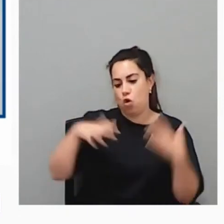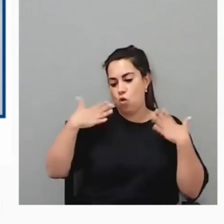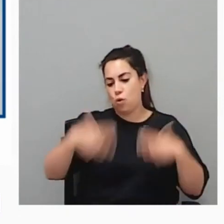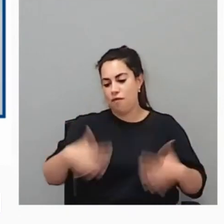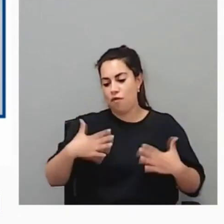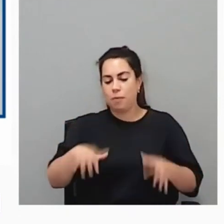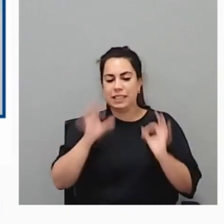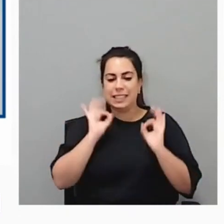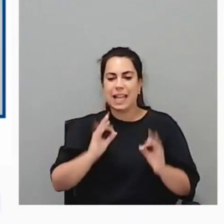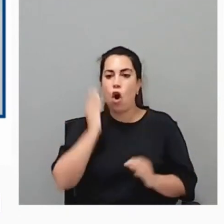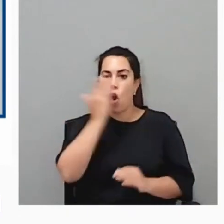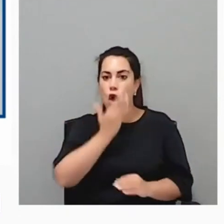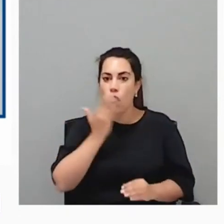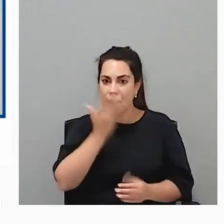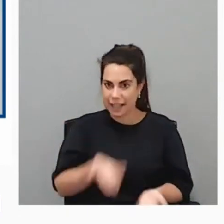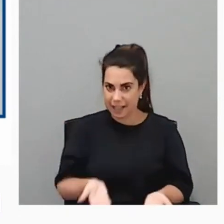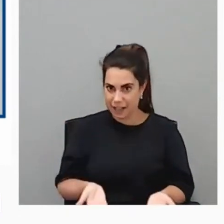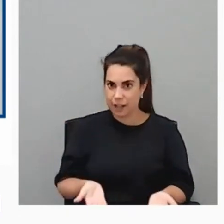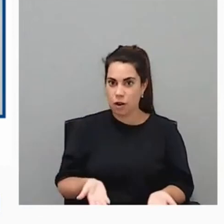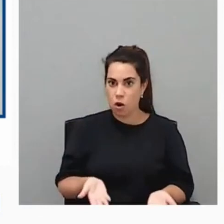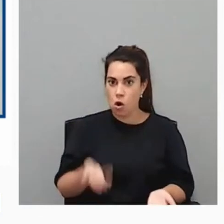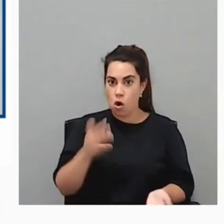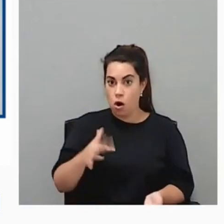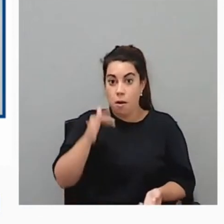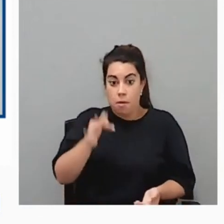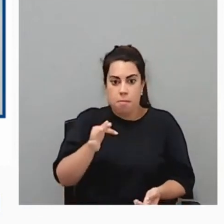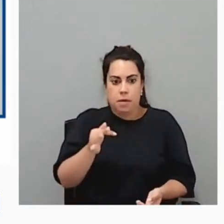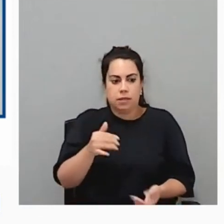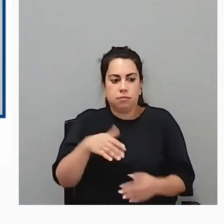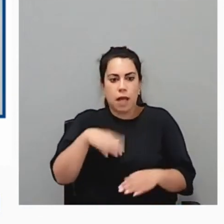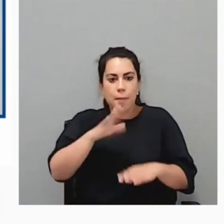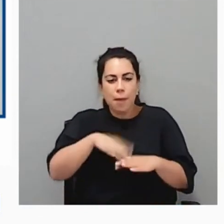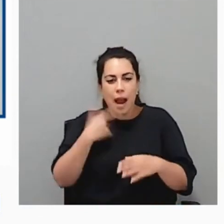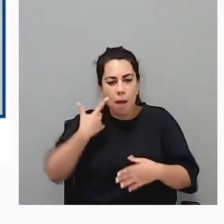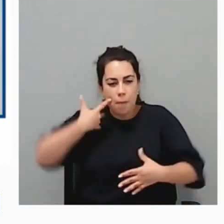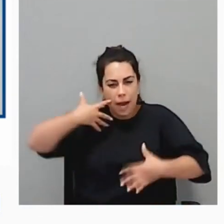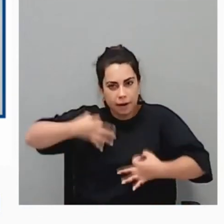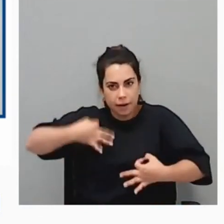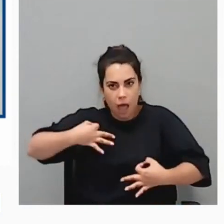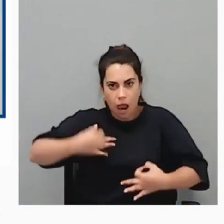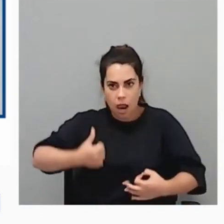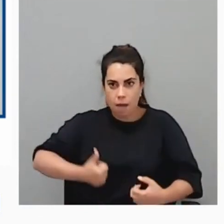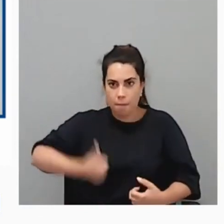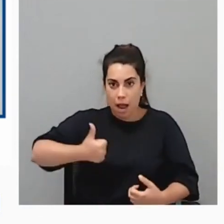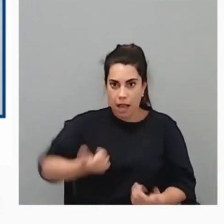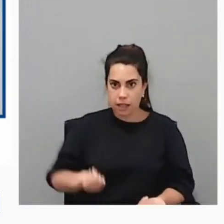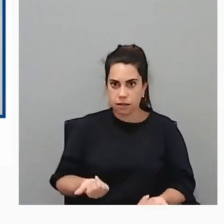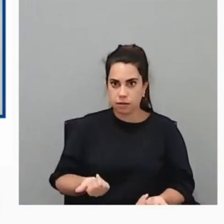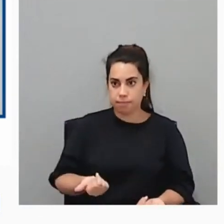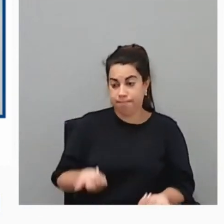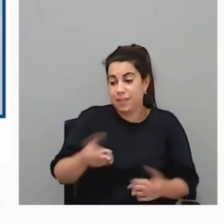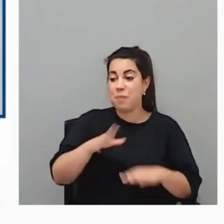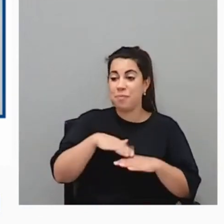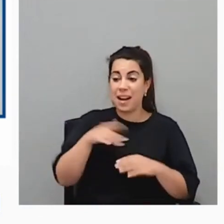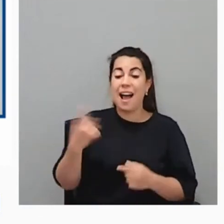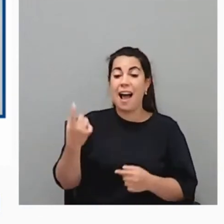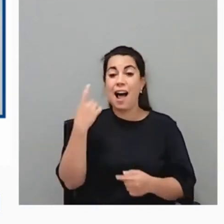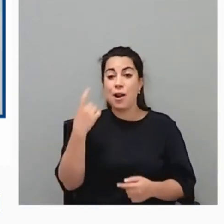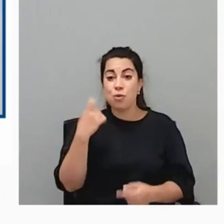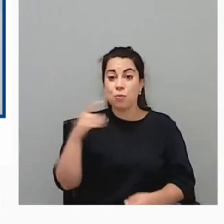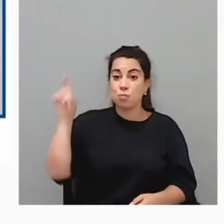todavía normalizamos más la hibridación de lo real y lo virtual, ¿no? Para que todos se sientan cómodos, tanto profesores